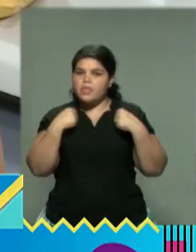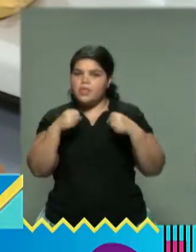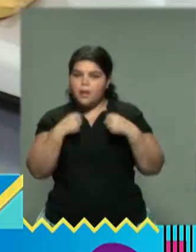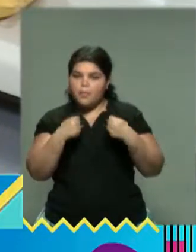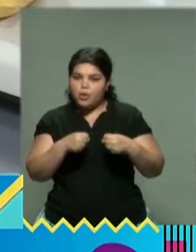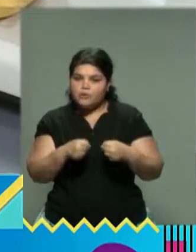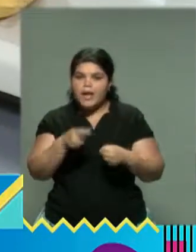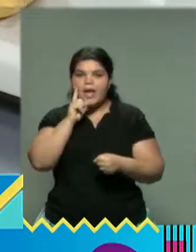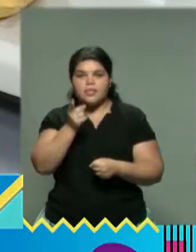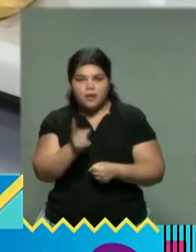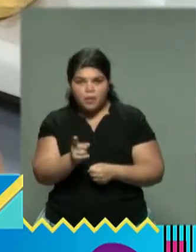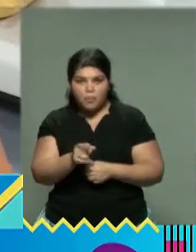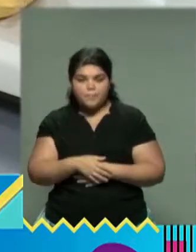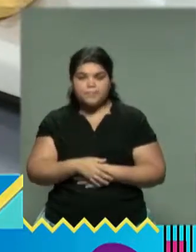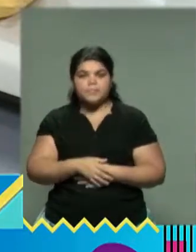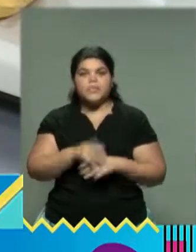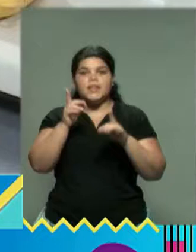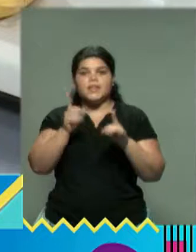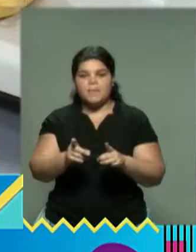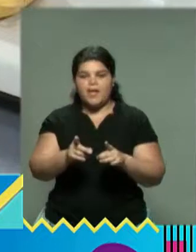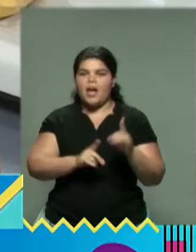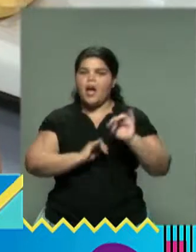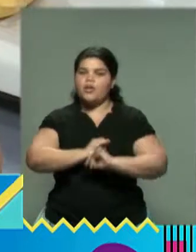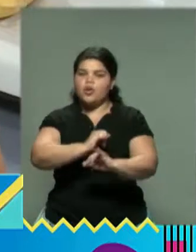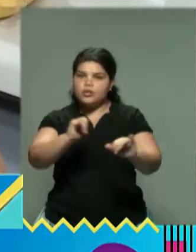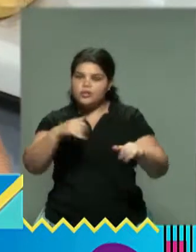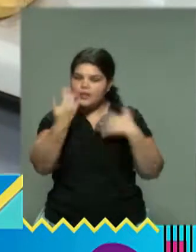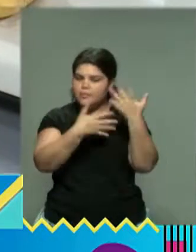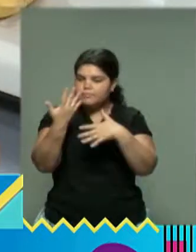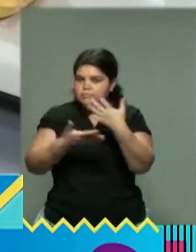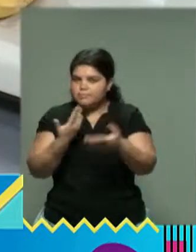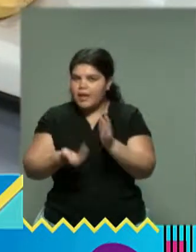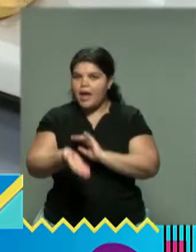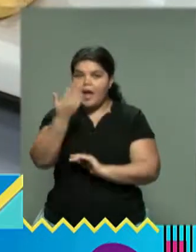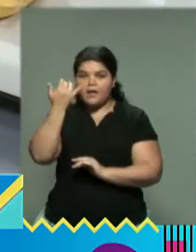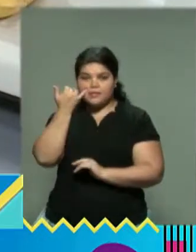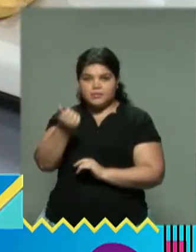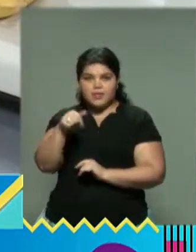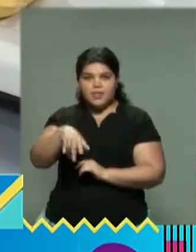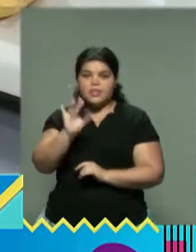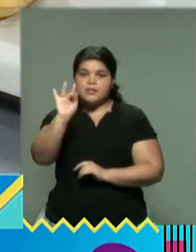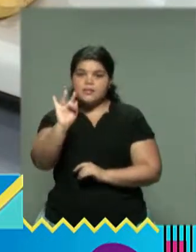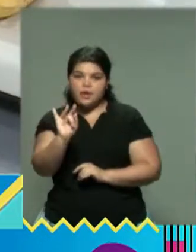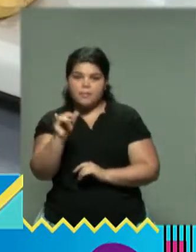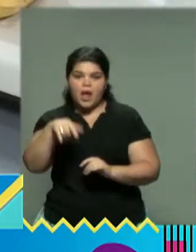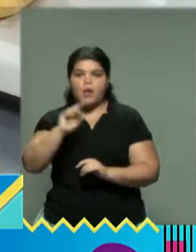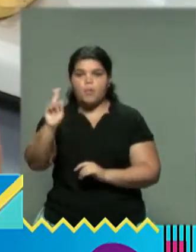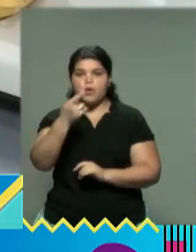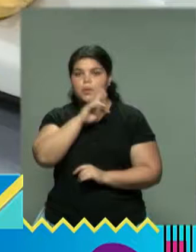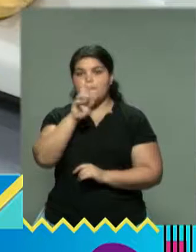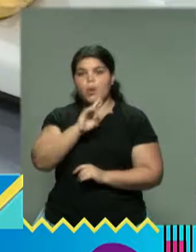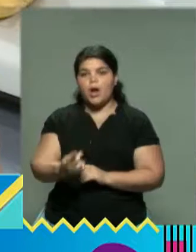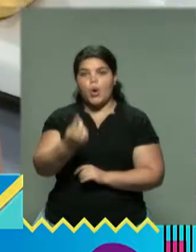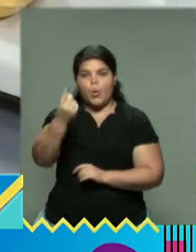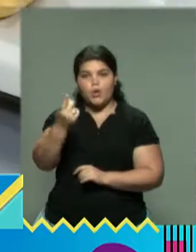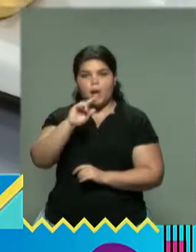veces también se mezclan noticias. ¿Sí? En el último tiempo, sobre todo a partir de diciembre, cuando se conoció la muerte de una chica